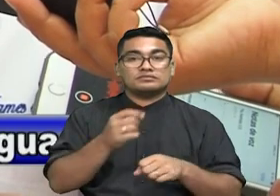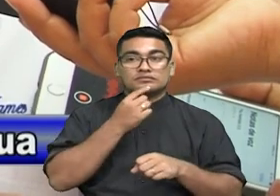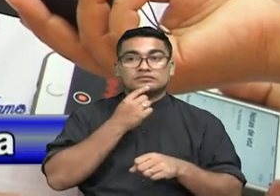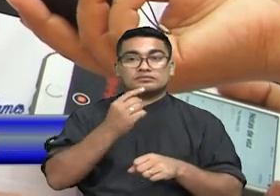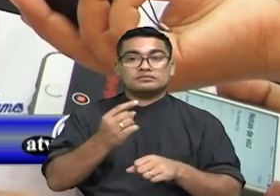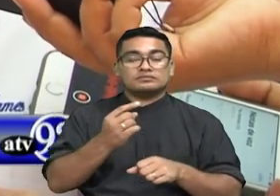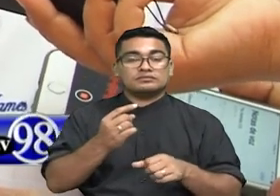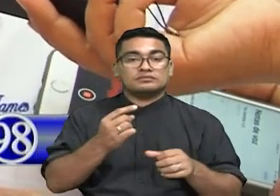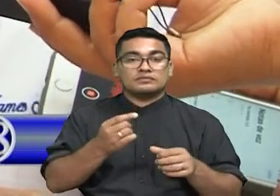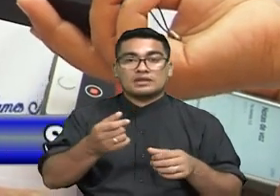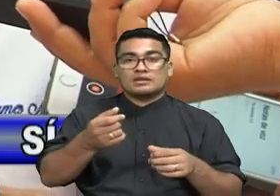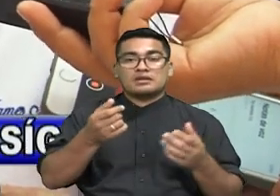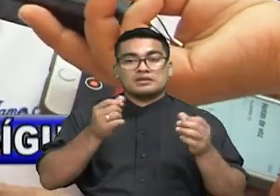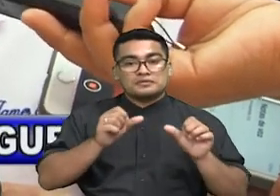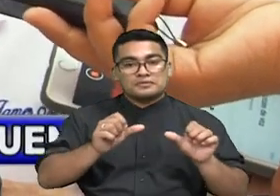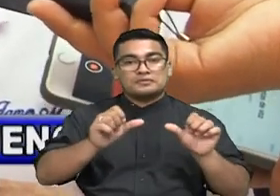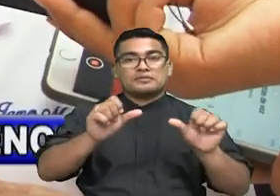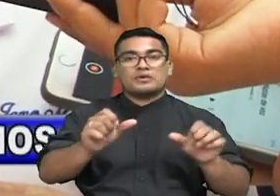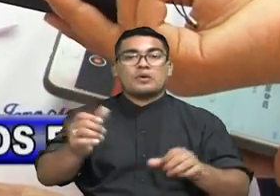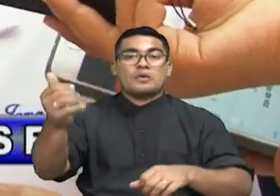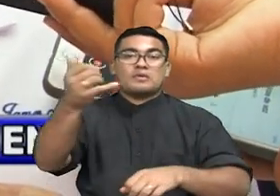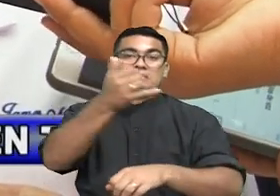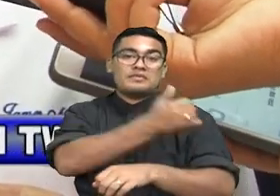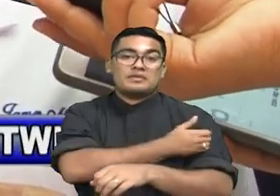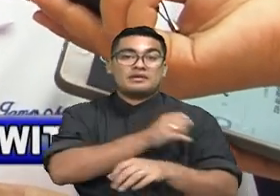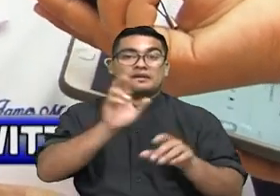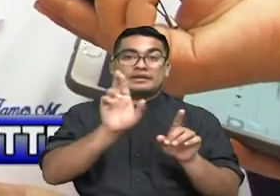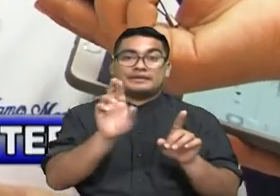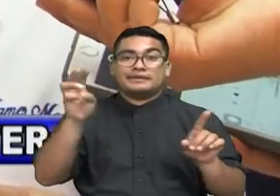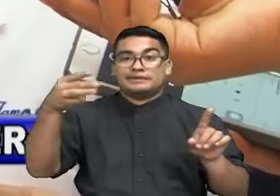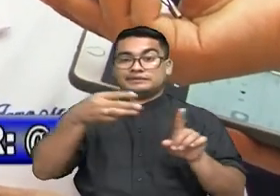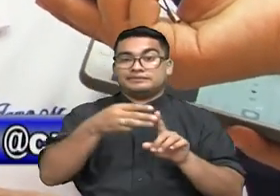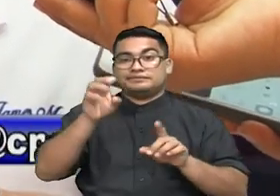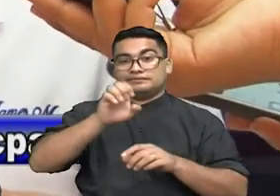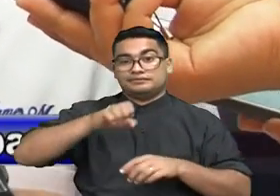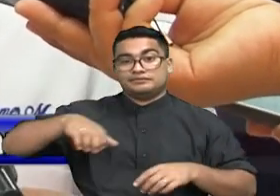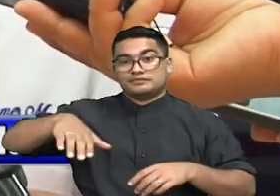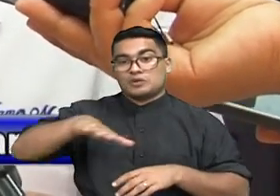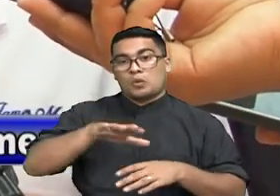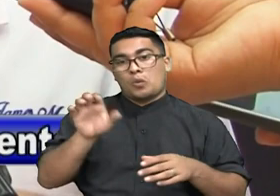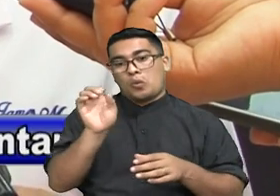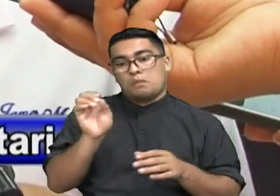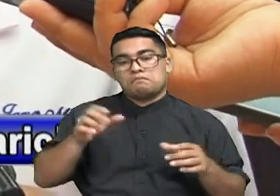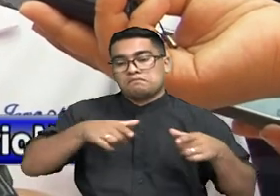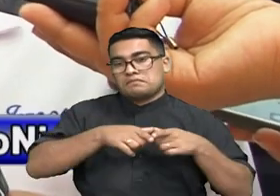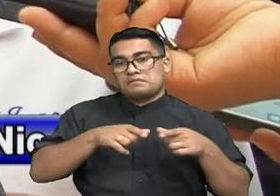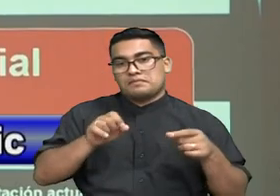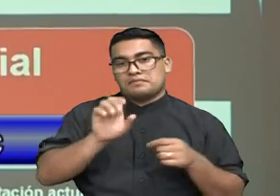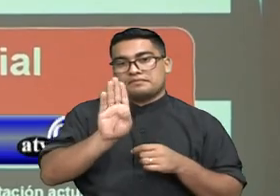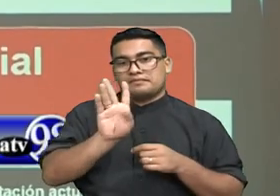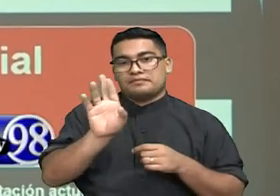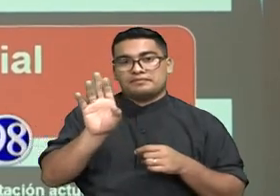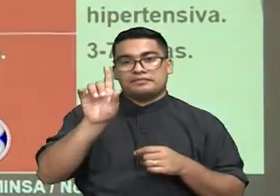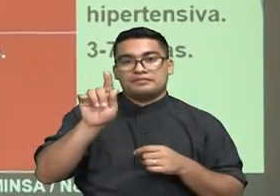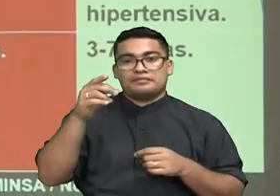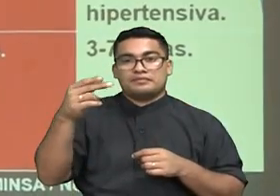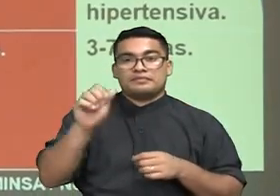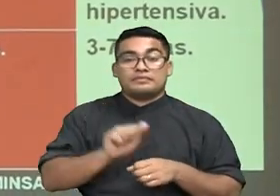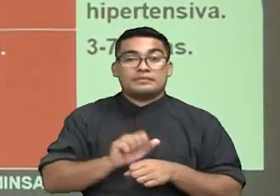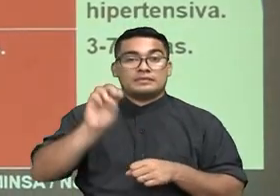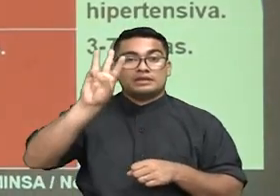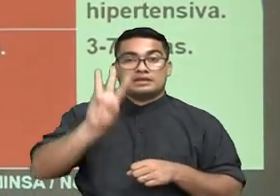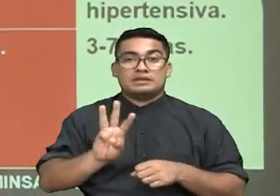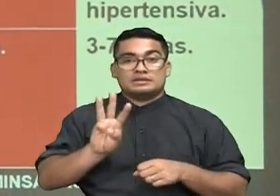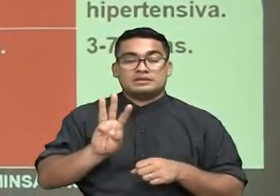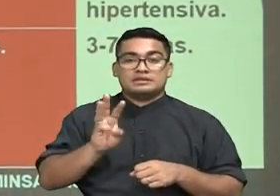del tratamiento en los hospitales de referencia regionales como Estelí o aquí mismo en Managua, Alberta Calderón. En este tercer simposio,